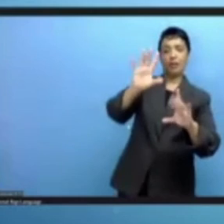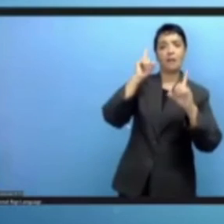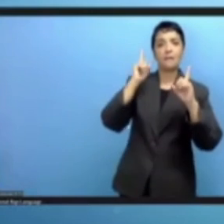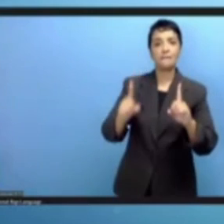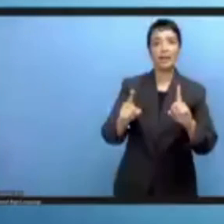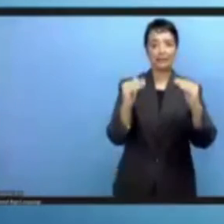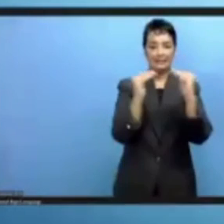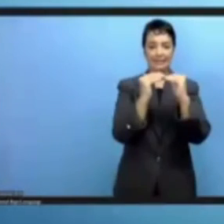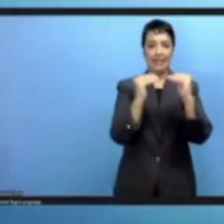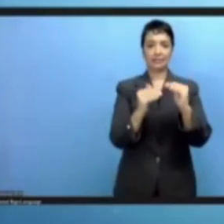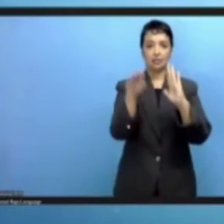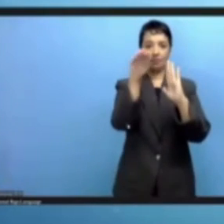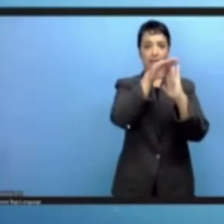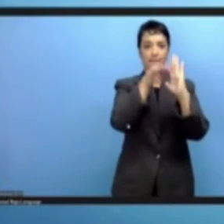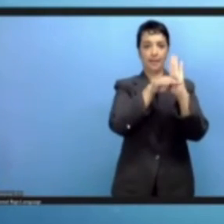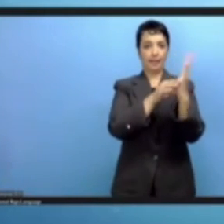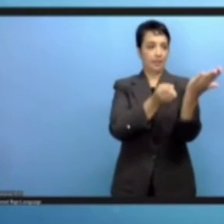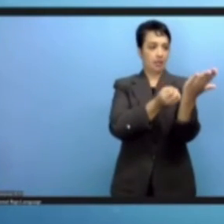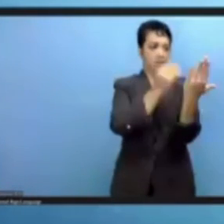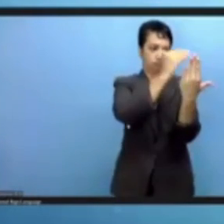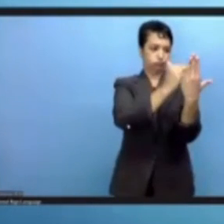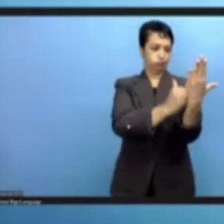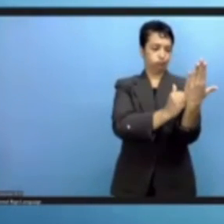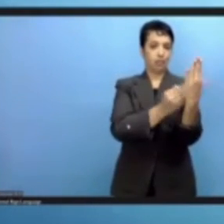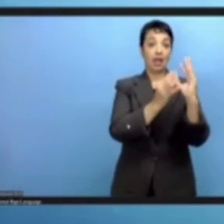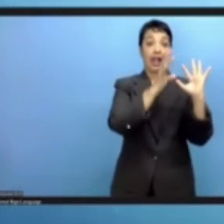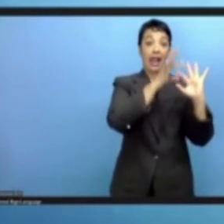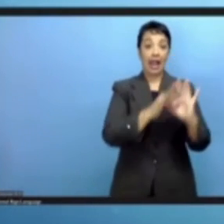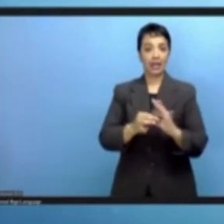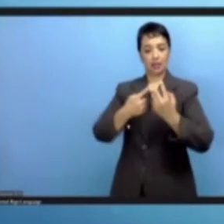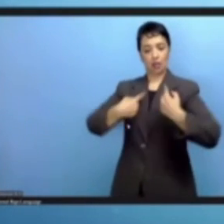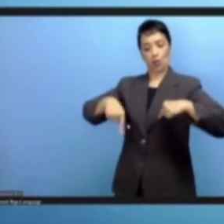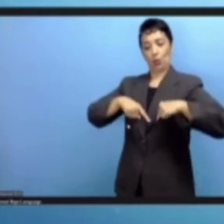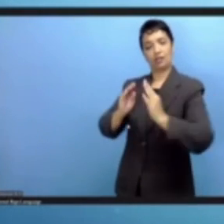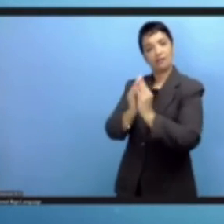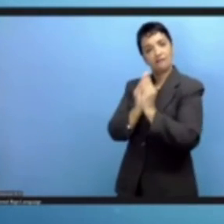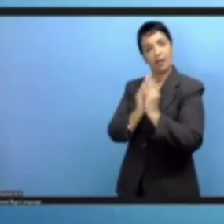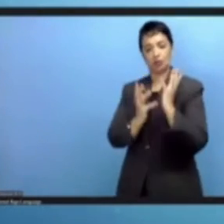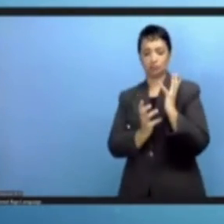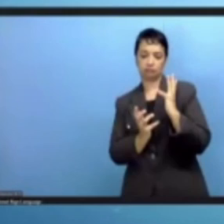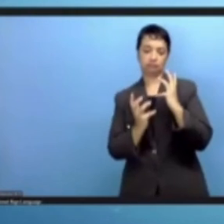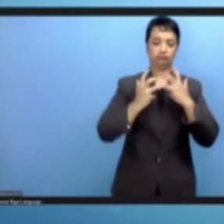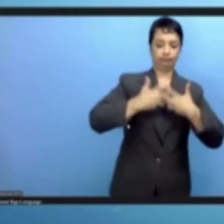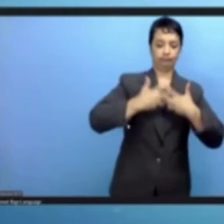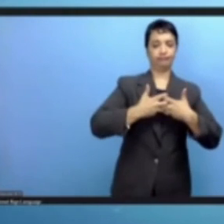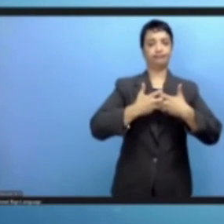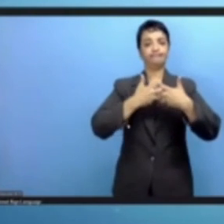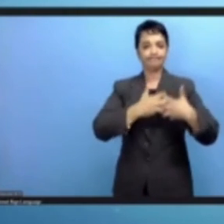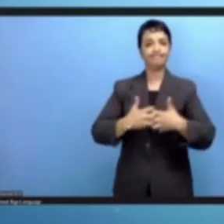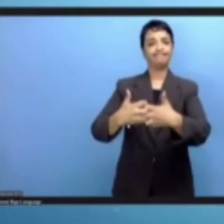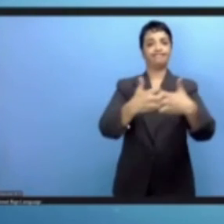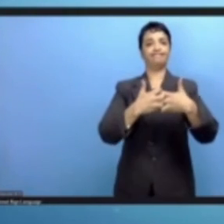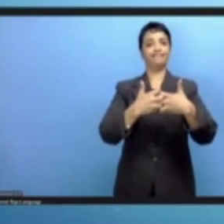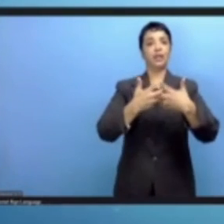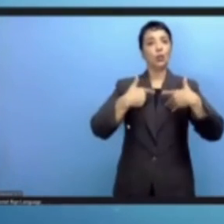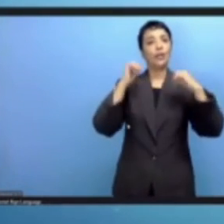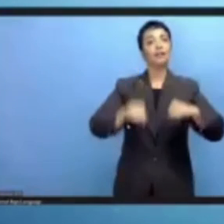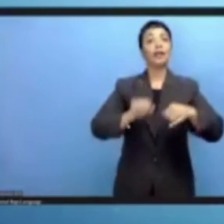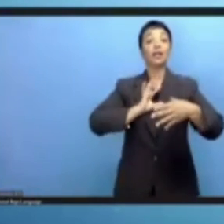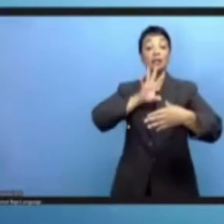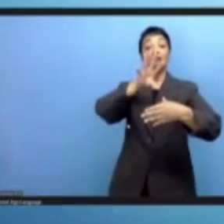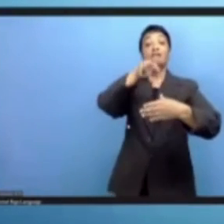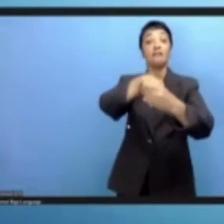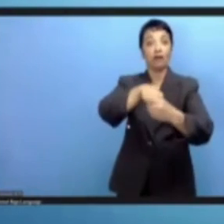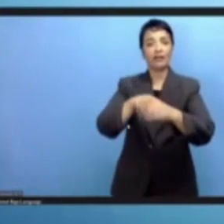promover el crecimiento económico los países africanos deben poder influir las normas de manera que se